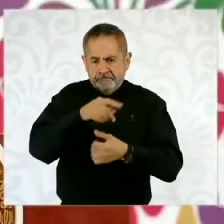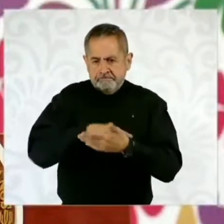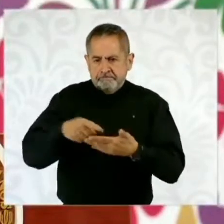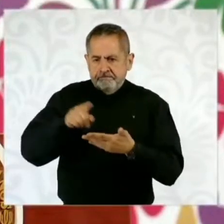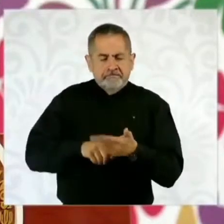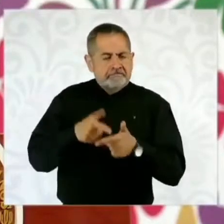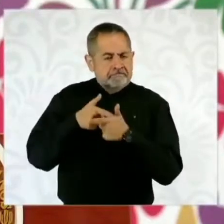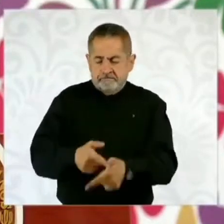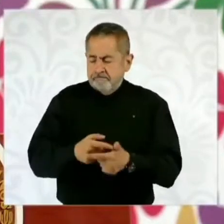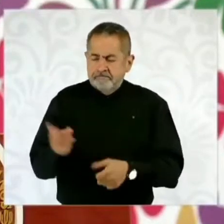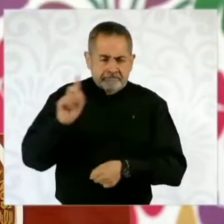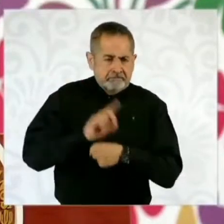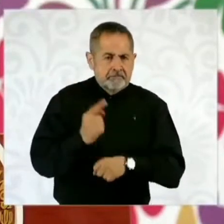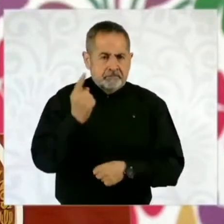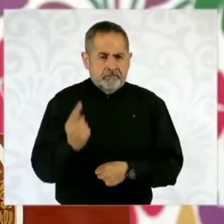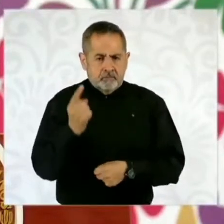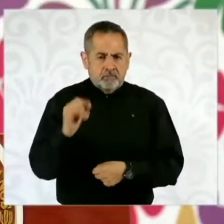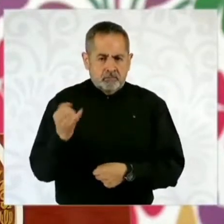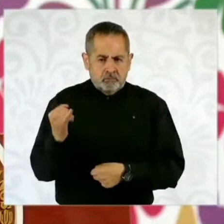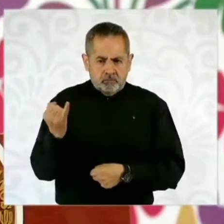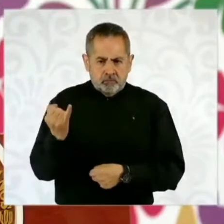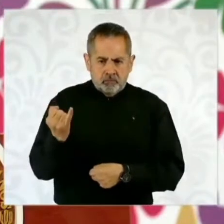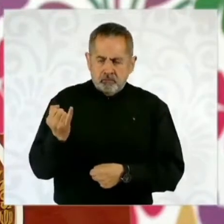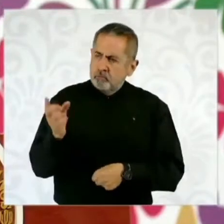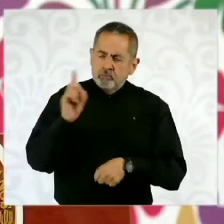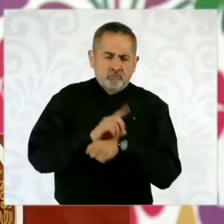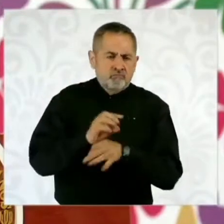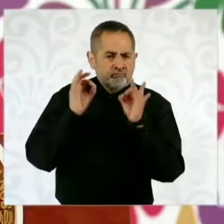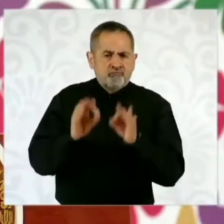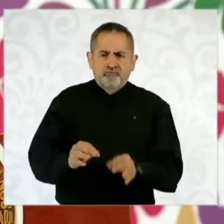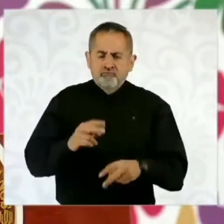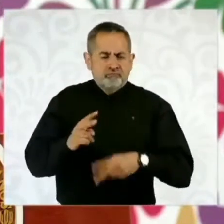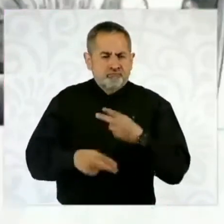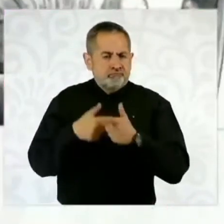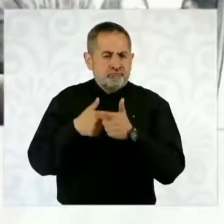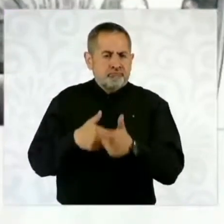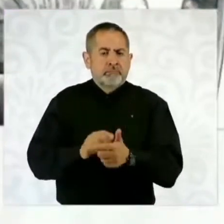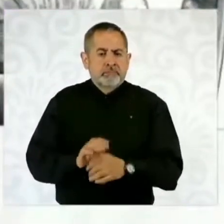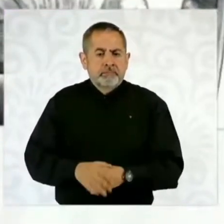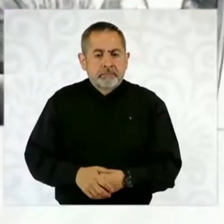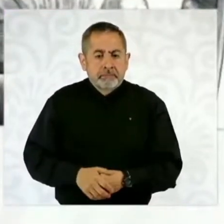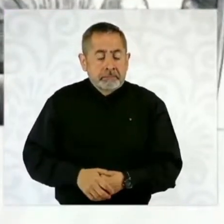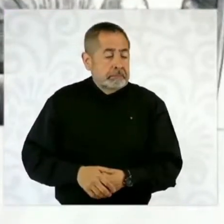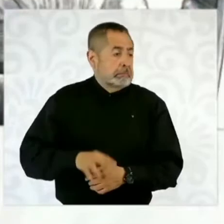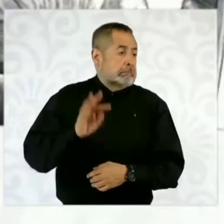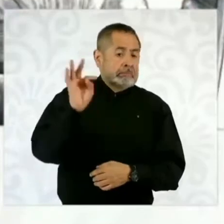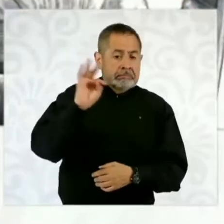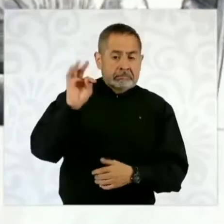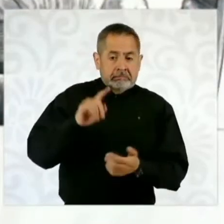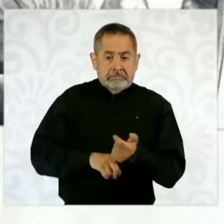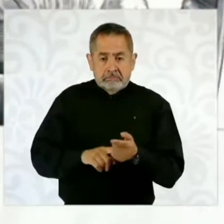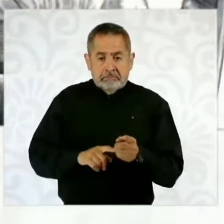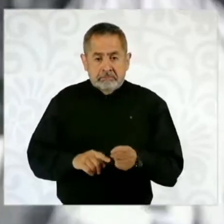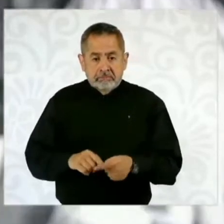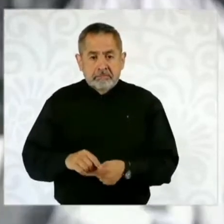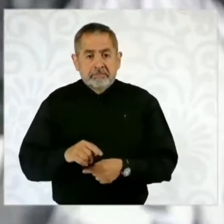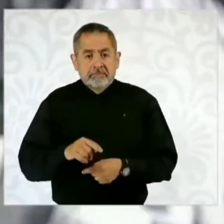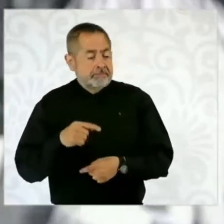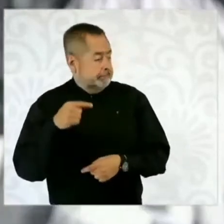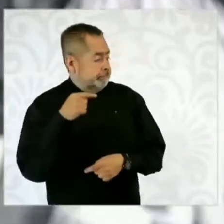será el 1 de junio. Y el único que podría decir que hay un